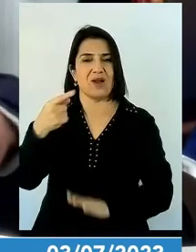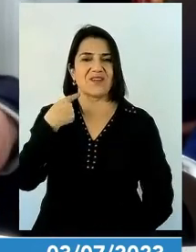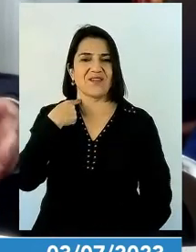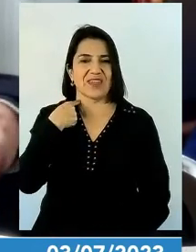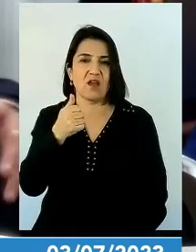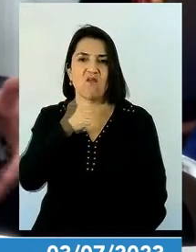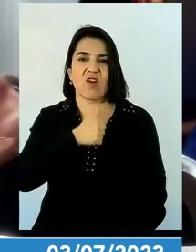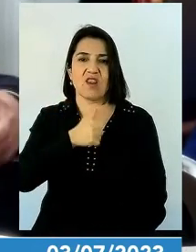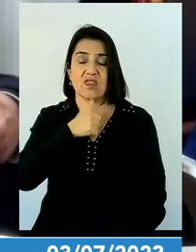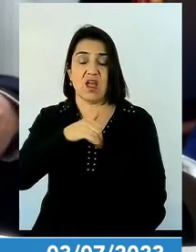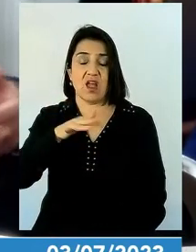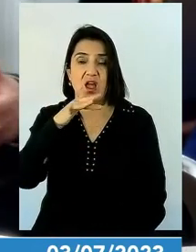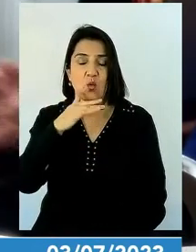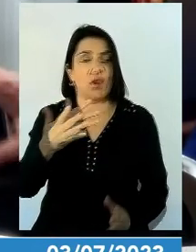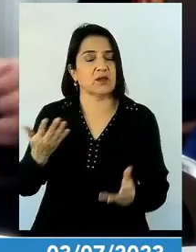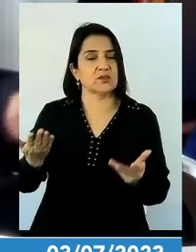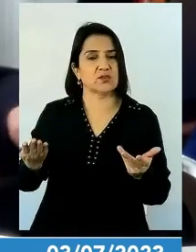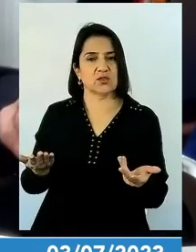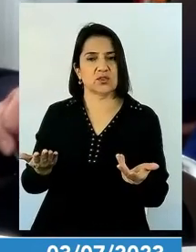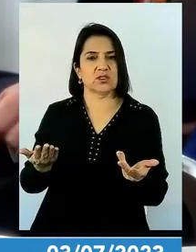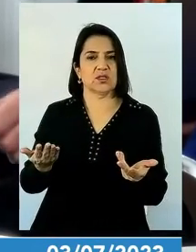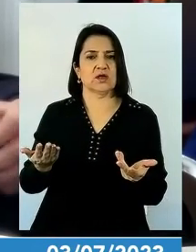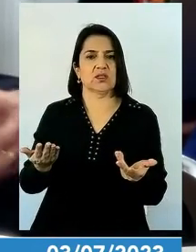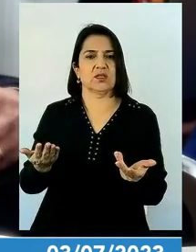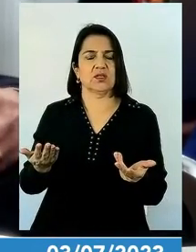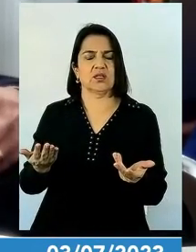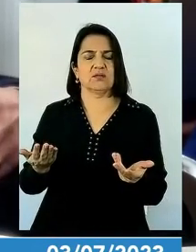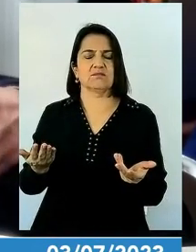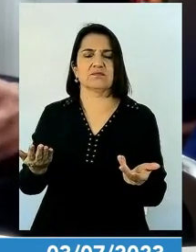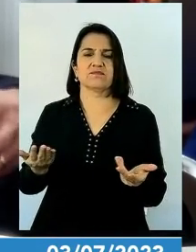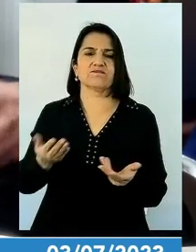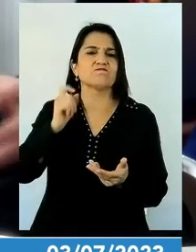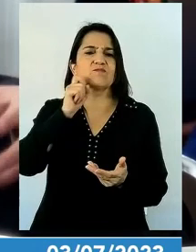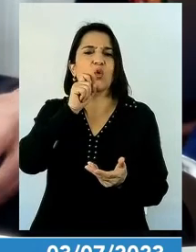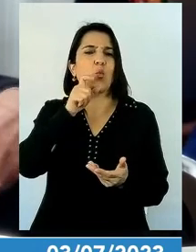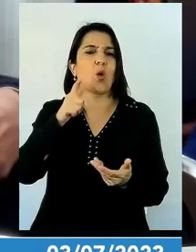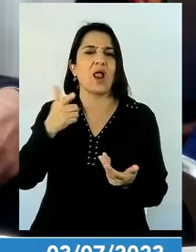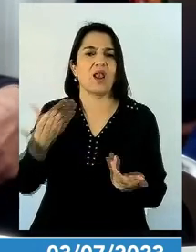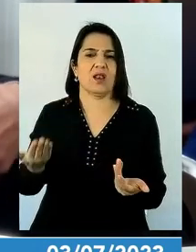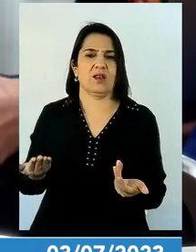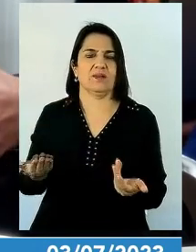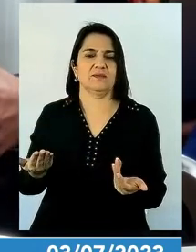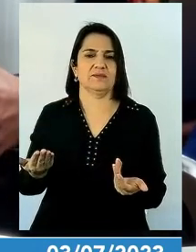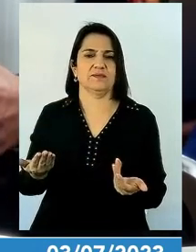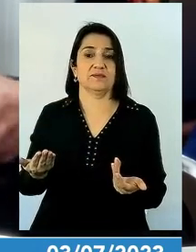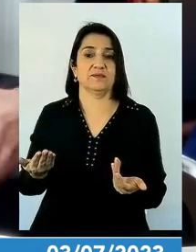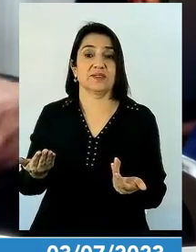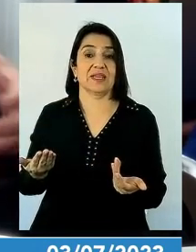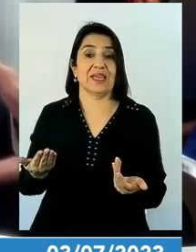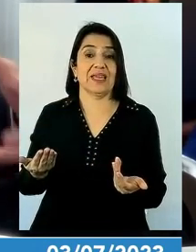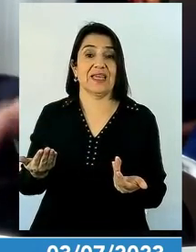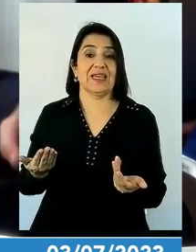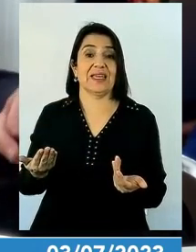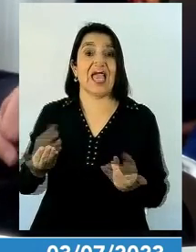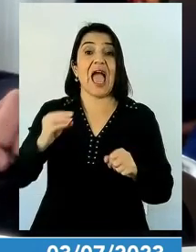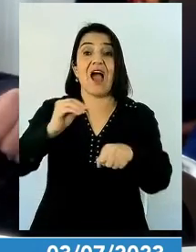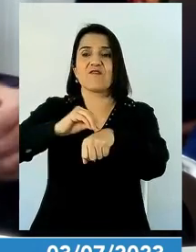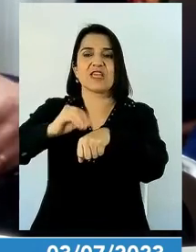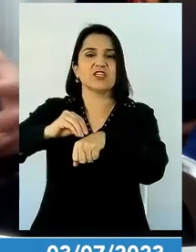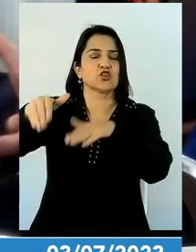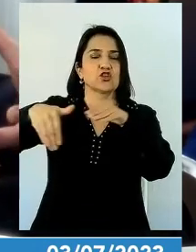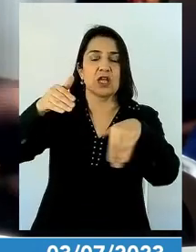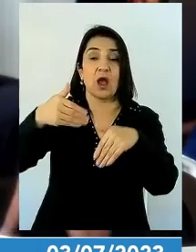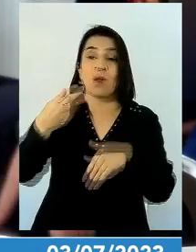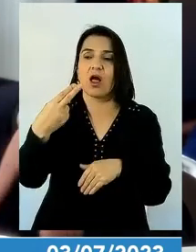Entonces, ¿cuál es el llamado suyo para efecto de enfrentar una situación como la que usted